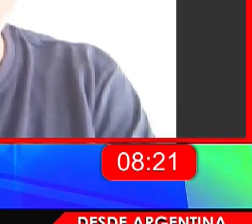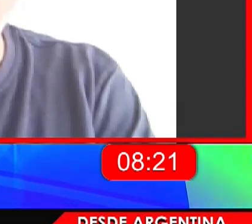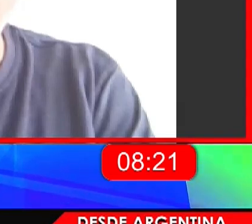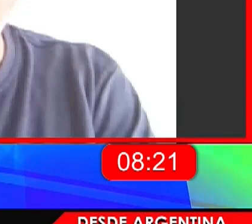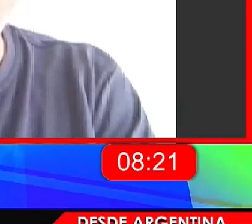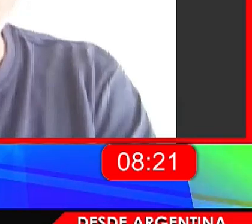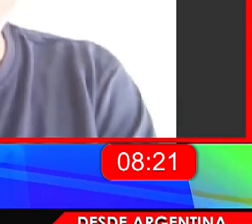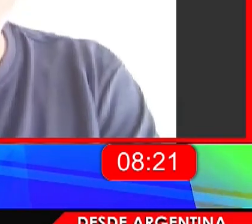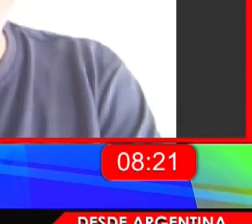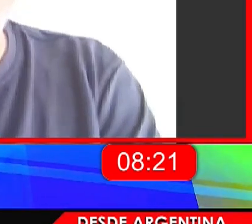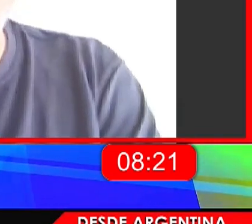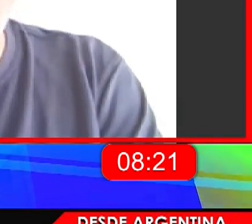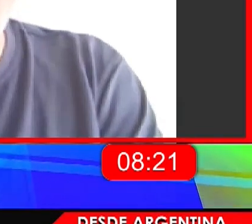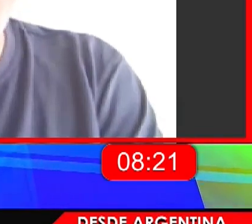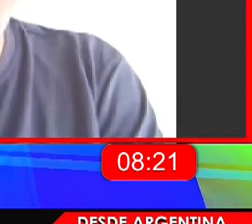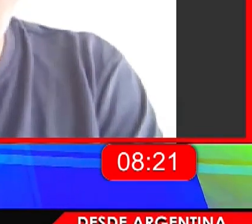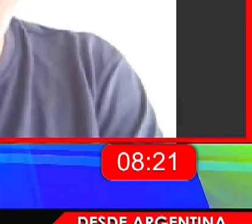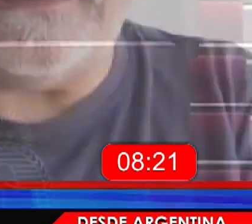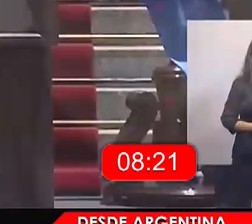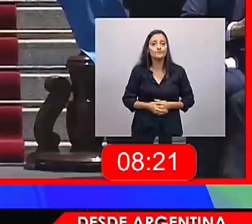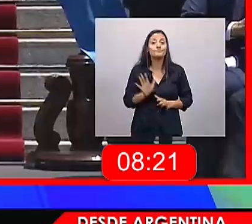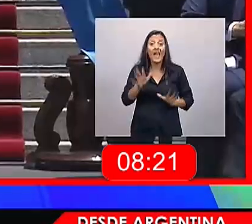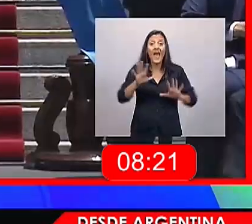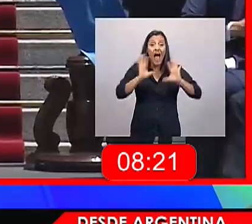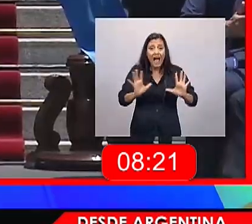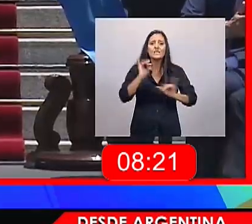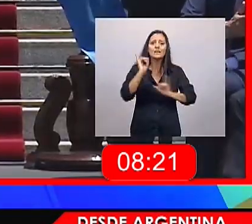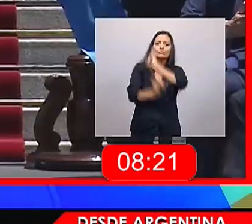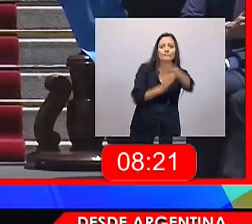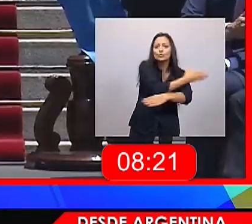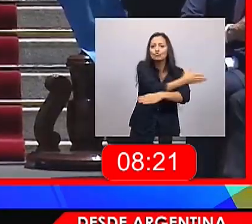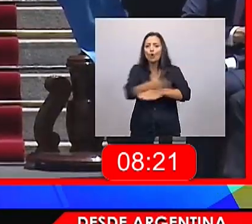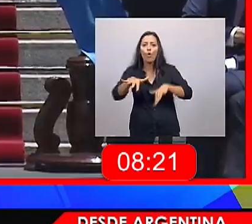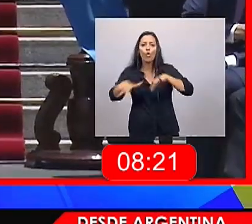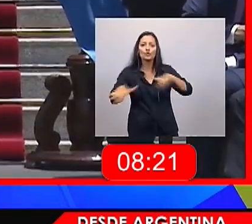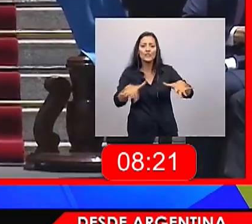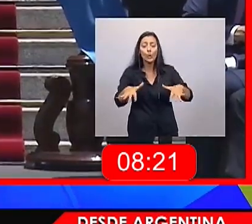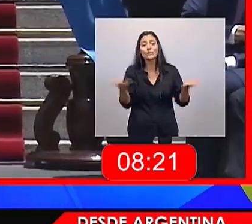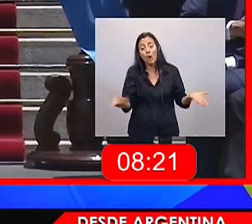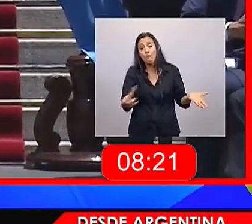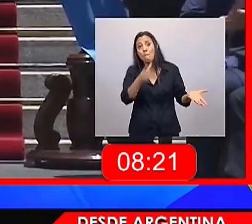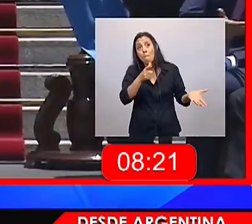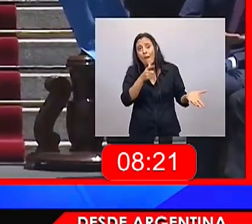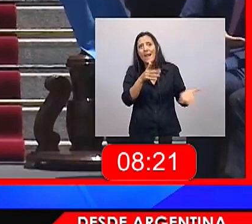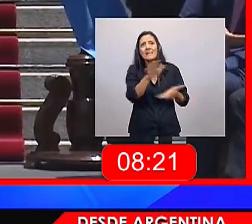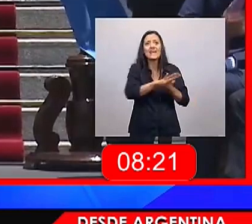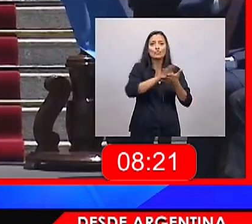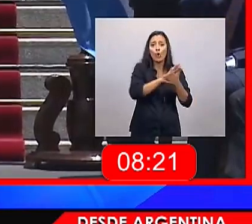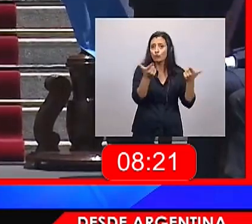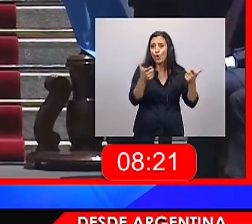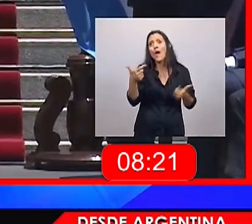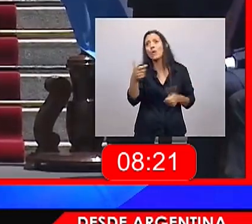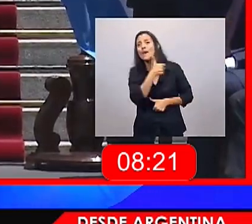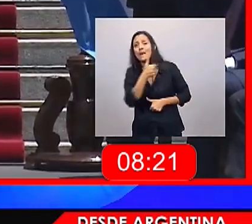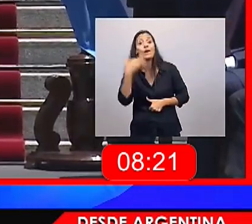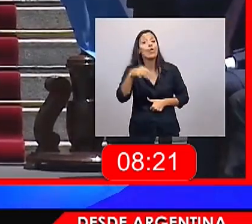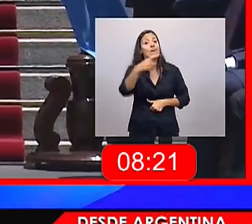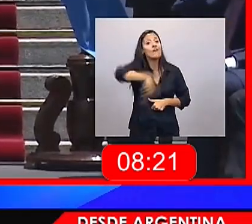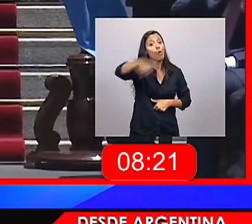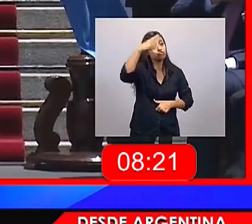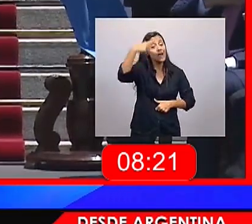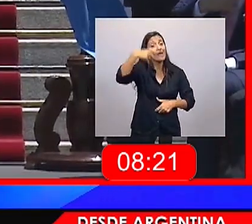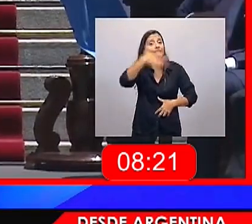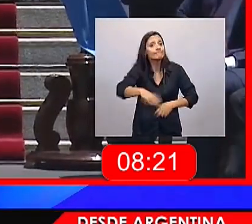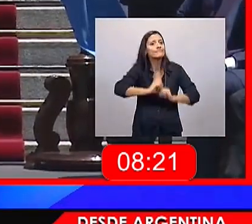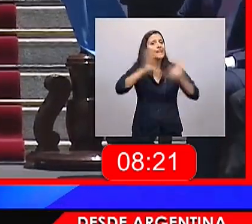horas? Bueno, a ver, hay obviamente solo por expectativas, porque insisto, no hay muchas medidas todavía